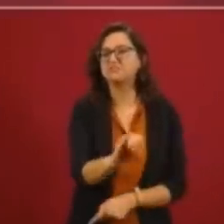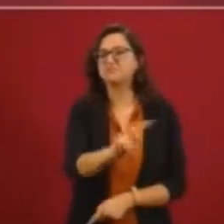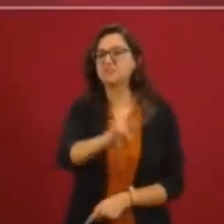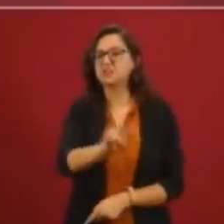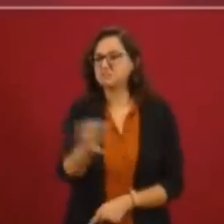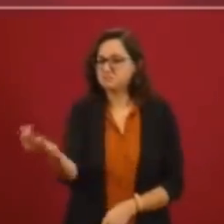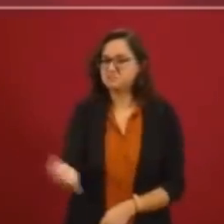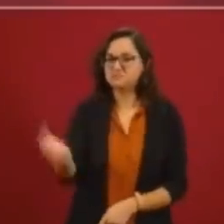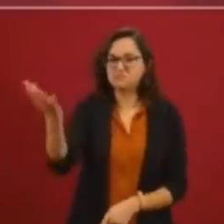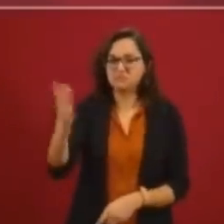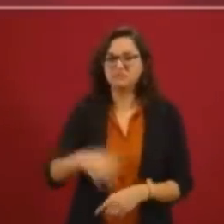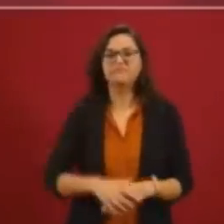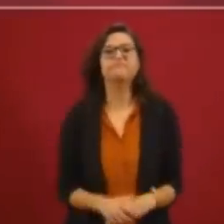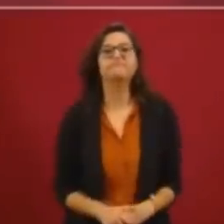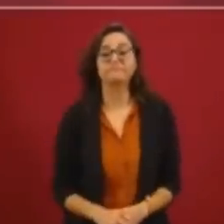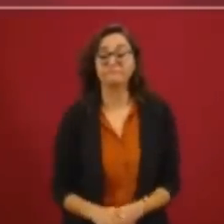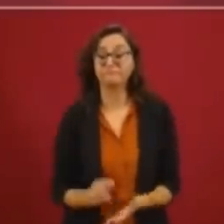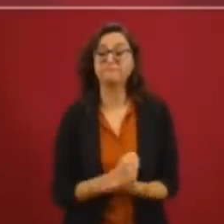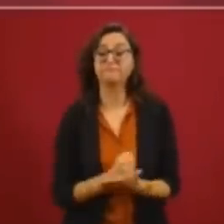porque sí existe el crédito.